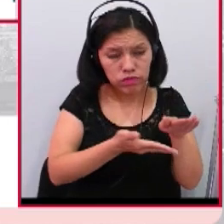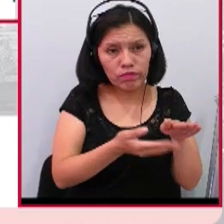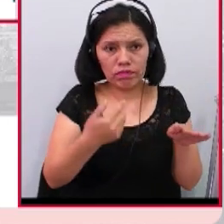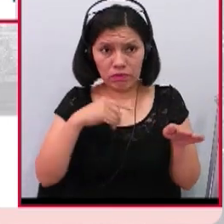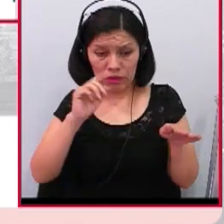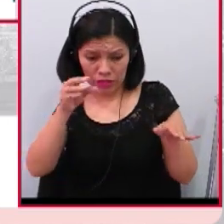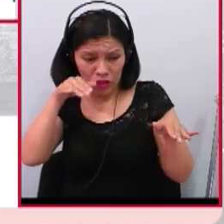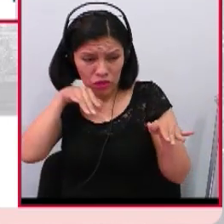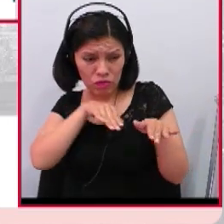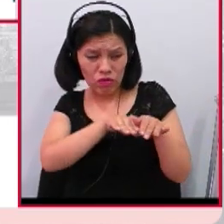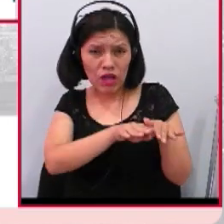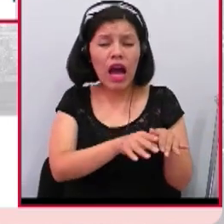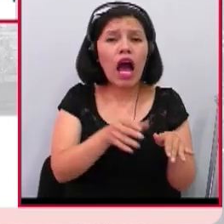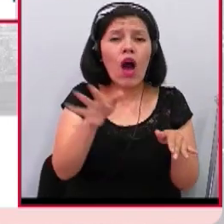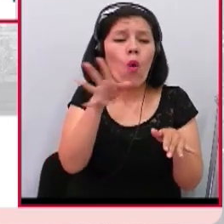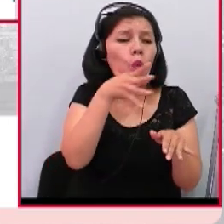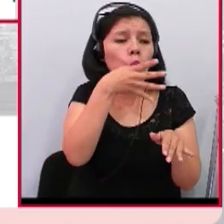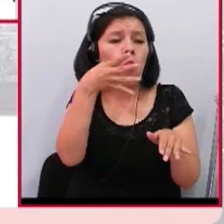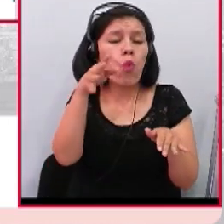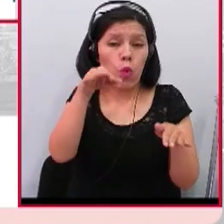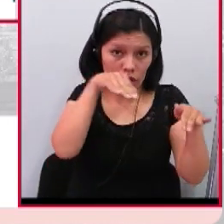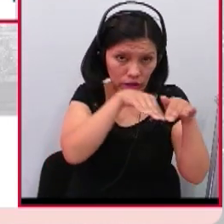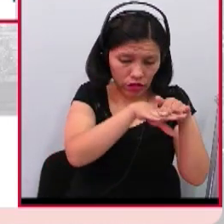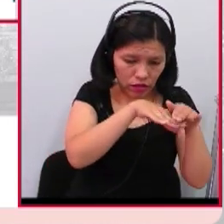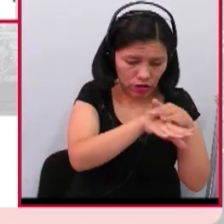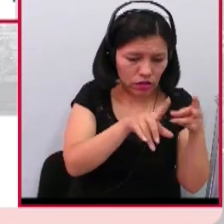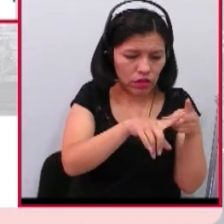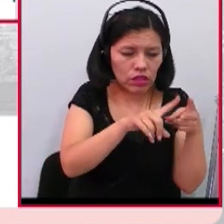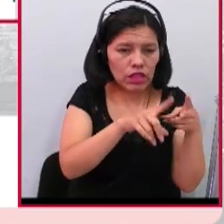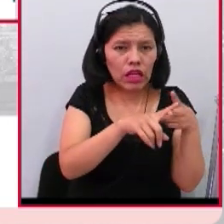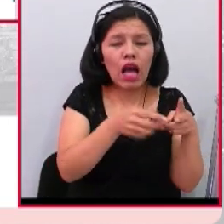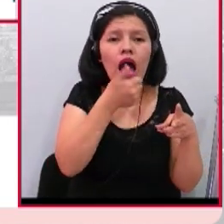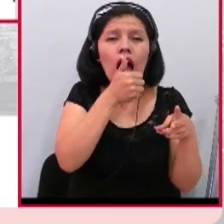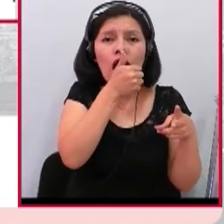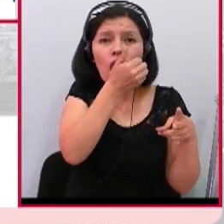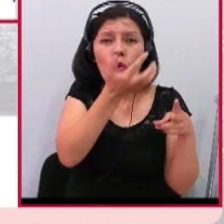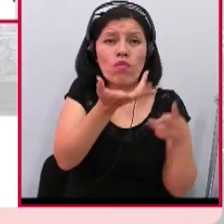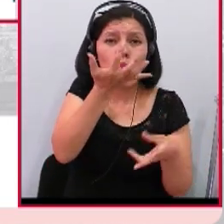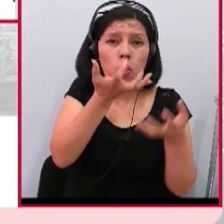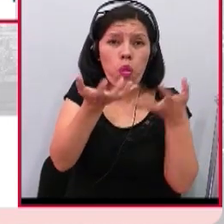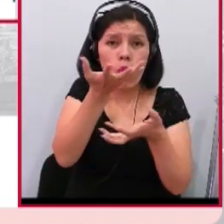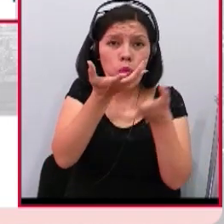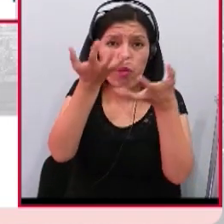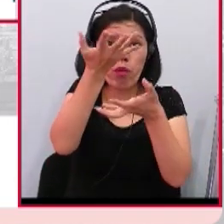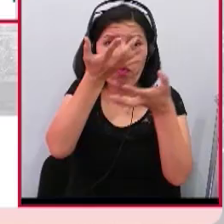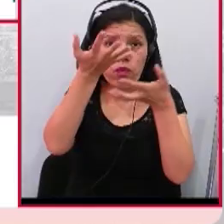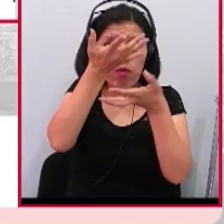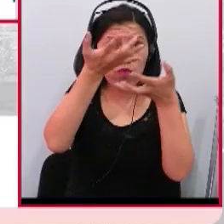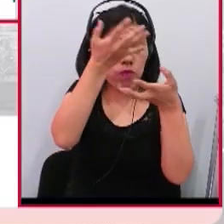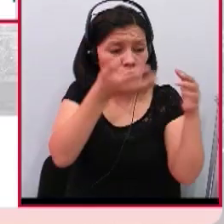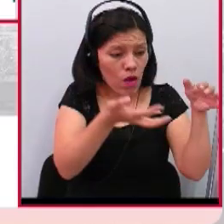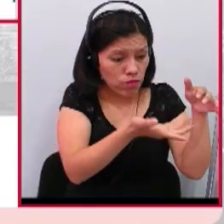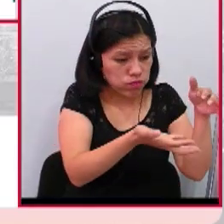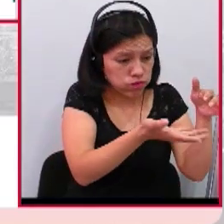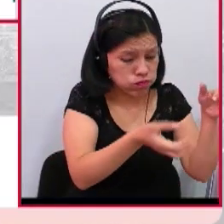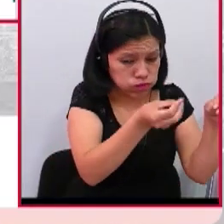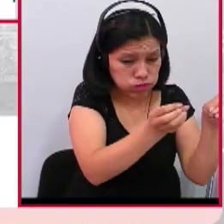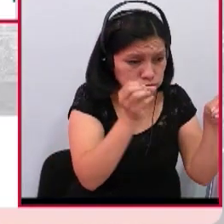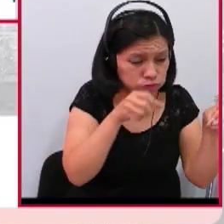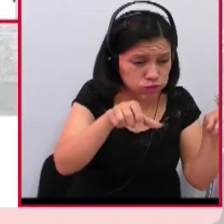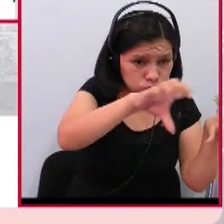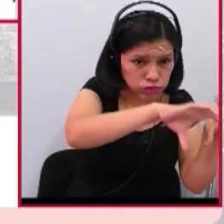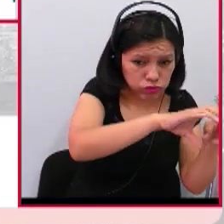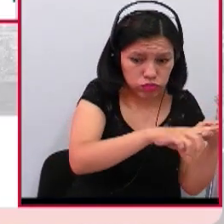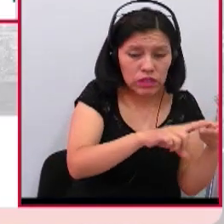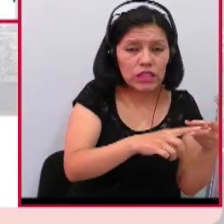agua con gas licuado en la siguiente etapa de reducción, que son las principales, y hacemos el proceso cracking para refinar el cobre. Obtenemos un cobre